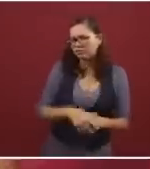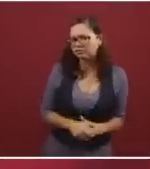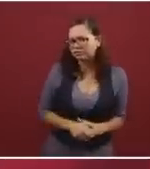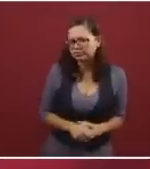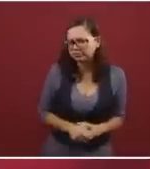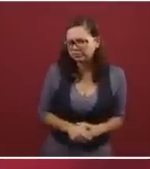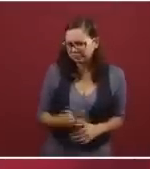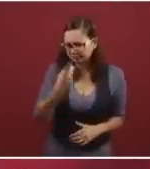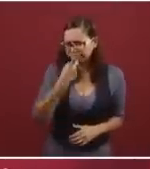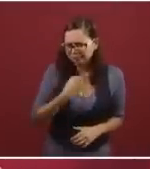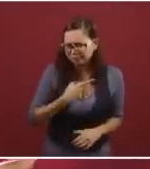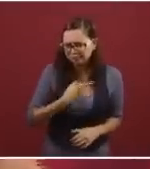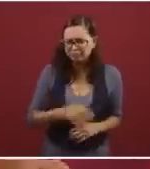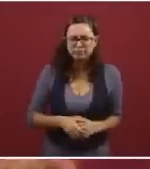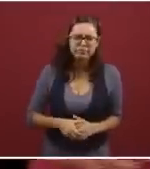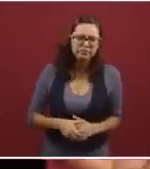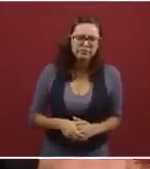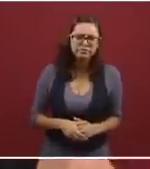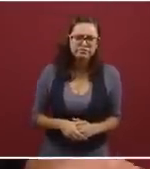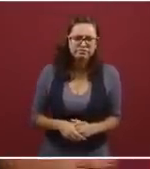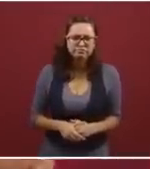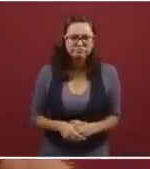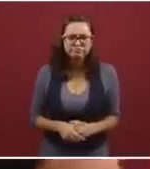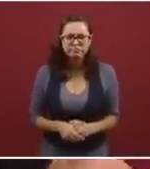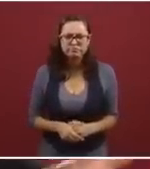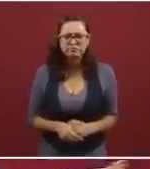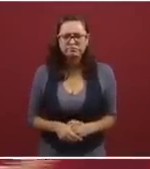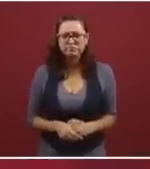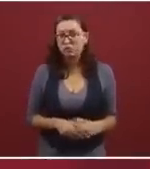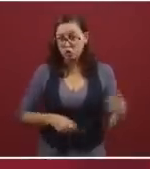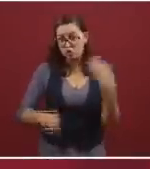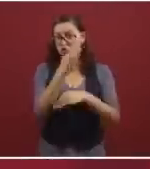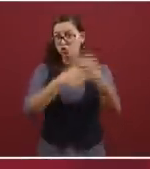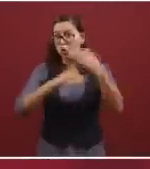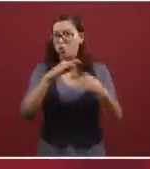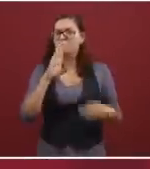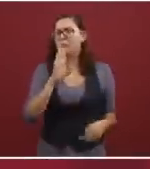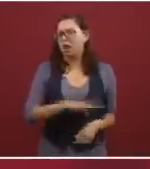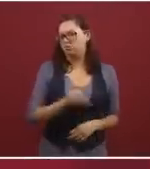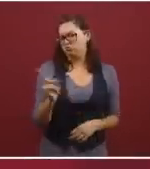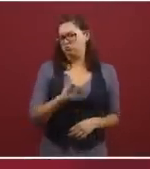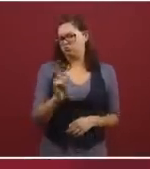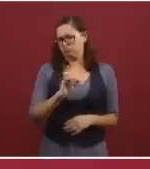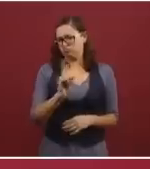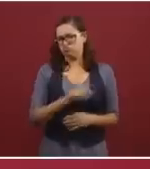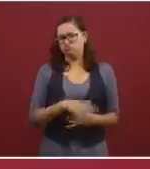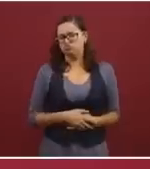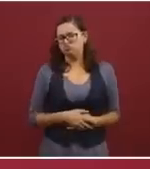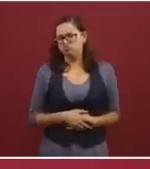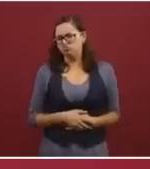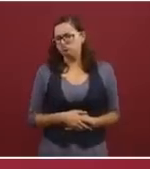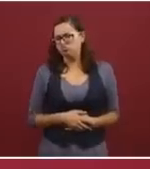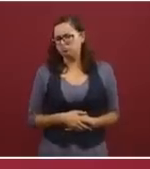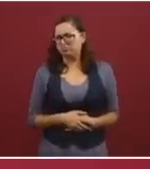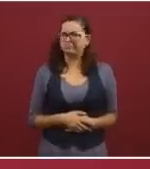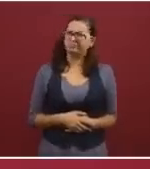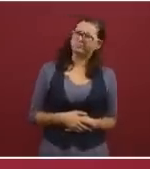Porque no todo fue malo. Bueno, yo les diría,